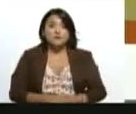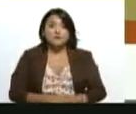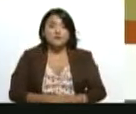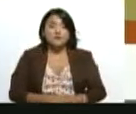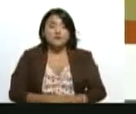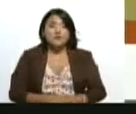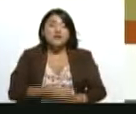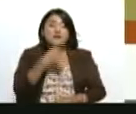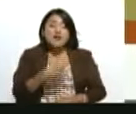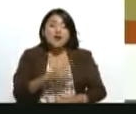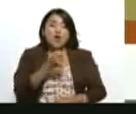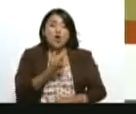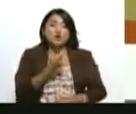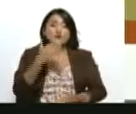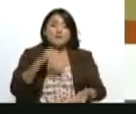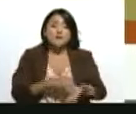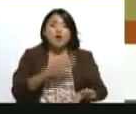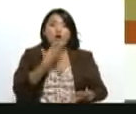jóvenes